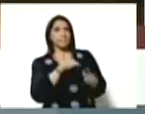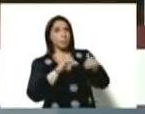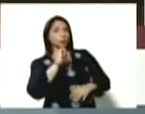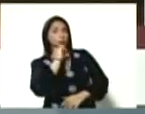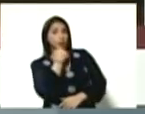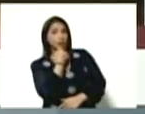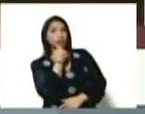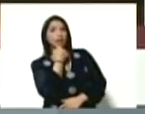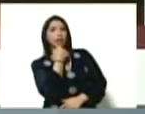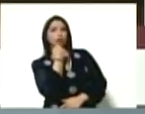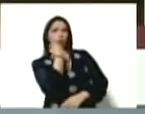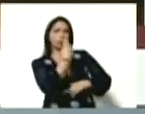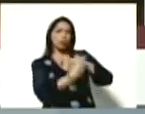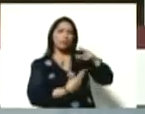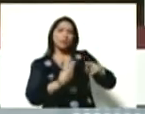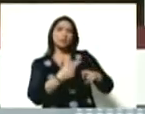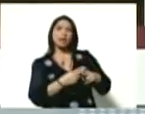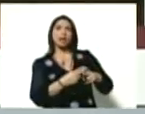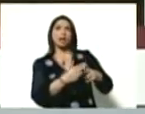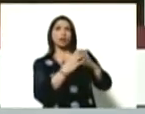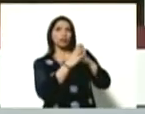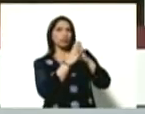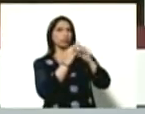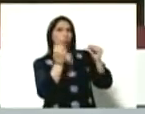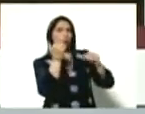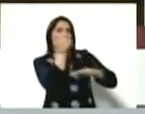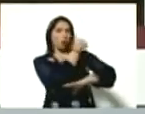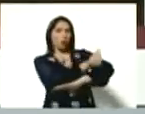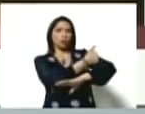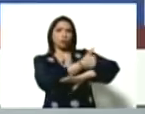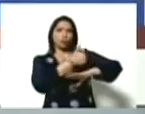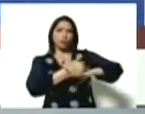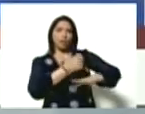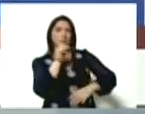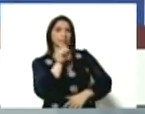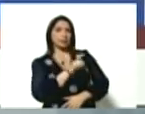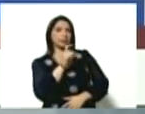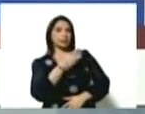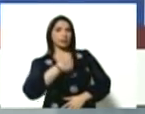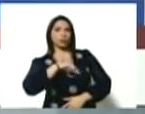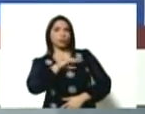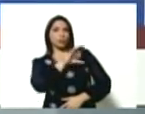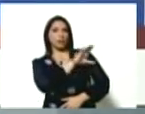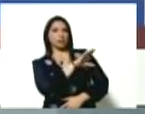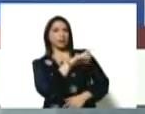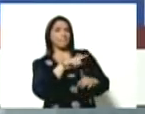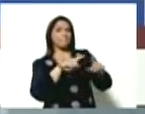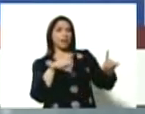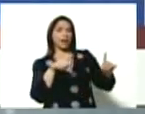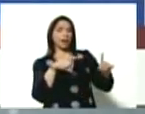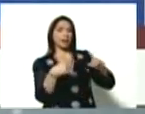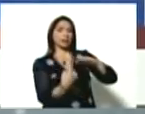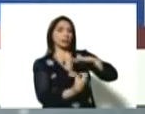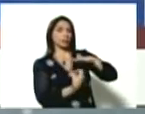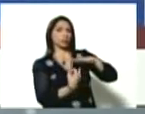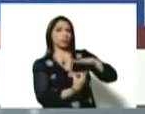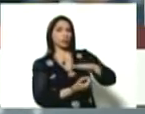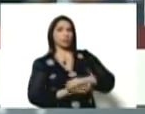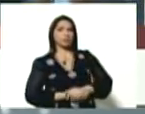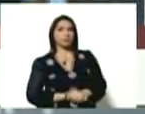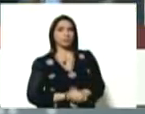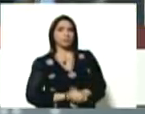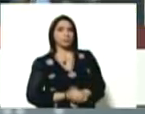secreto universal a todas las autoridades que requiere nuestra República para que la institucionalidad